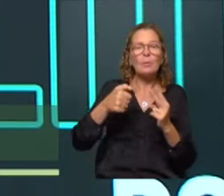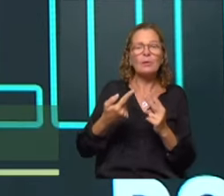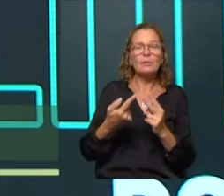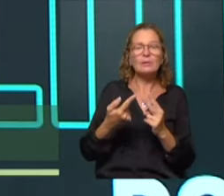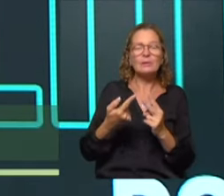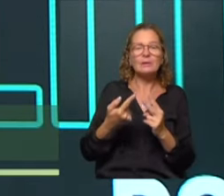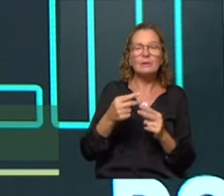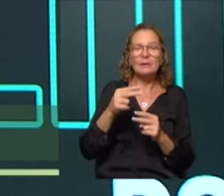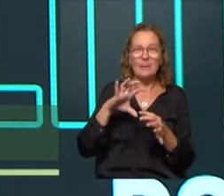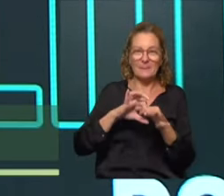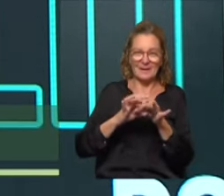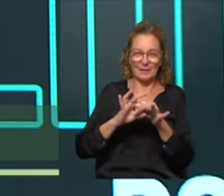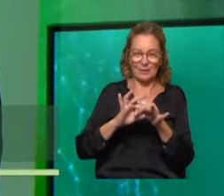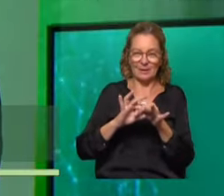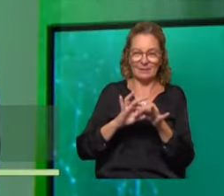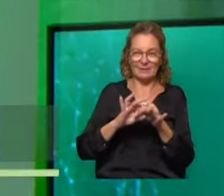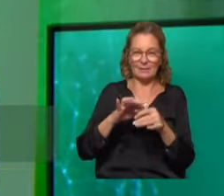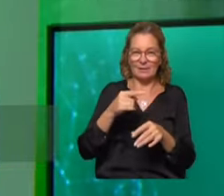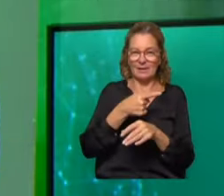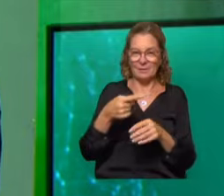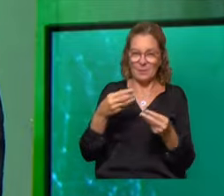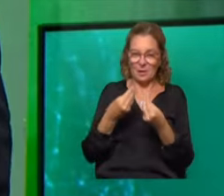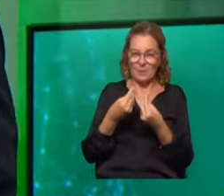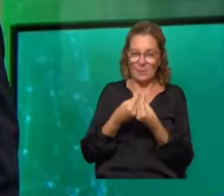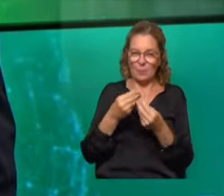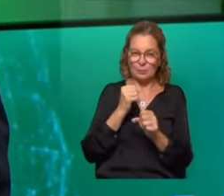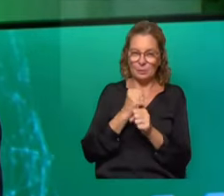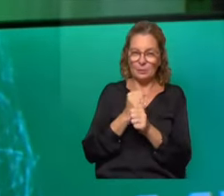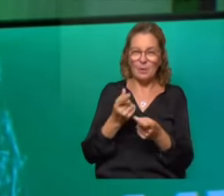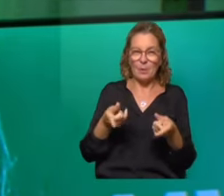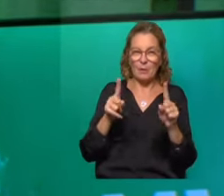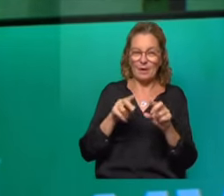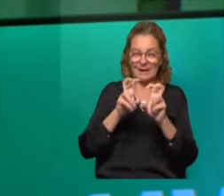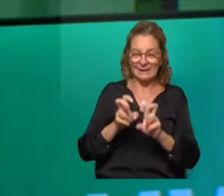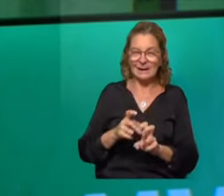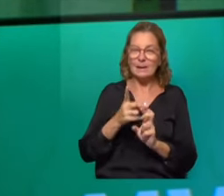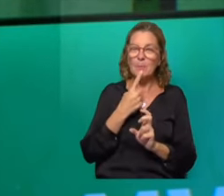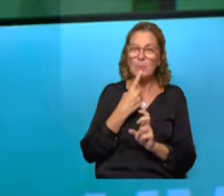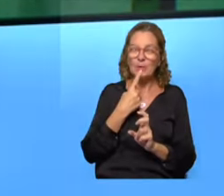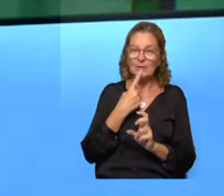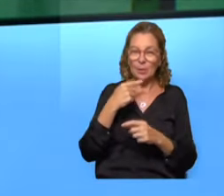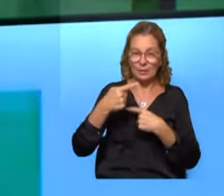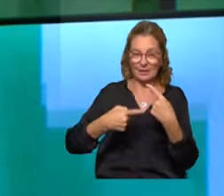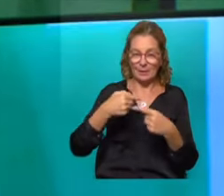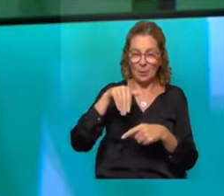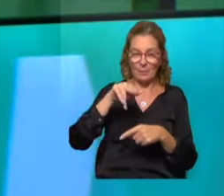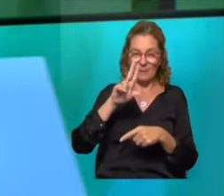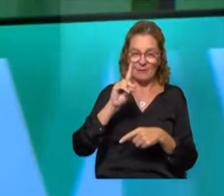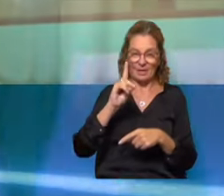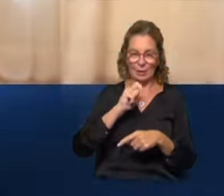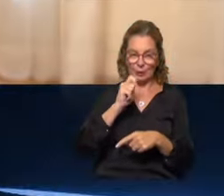vemos el miércoles. Claro, es una semana de mucho trabajo, así que en breve volverá la columna de análisis político en 2 días. Ahora seguimos con MBD